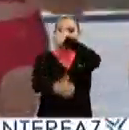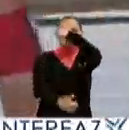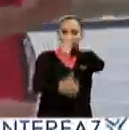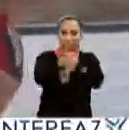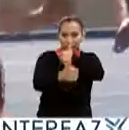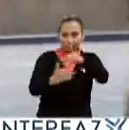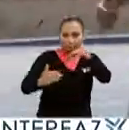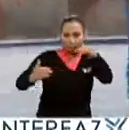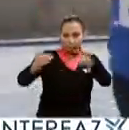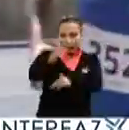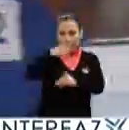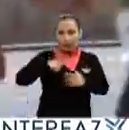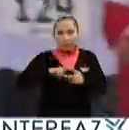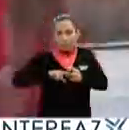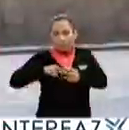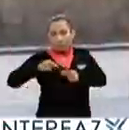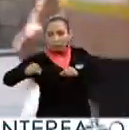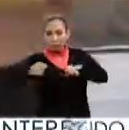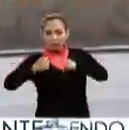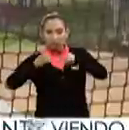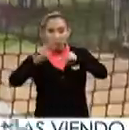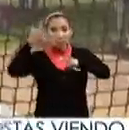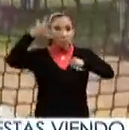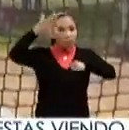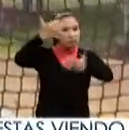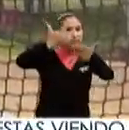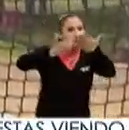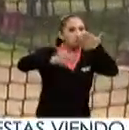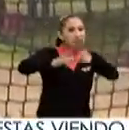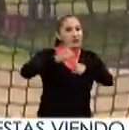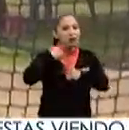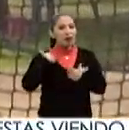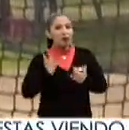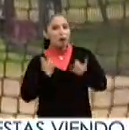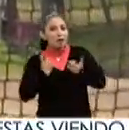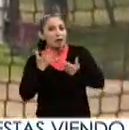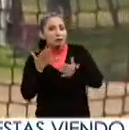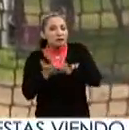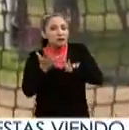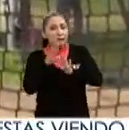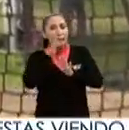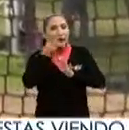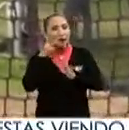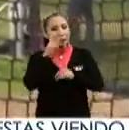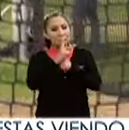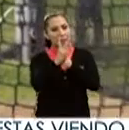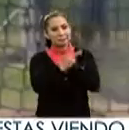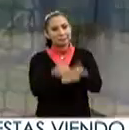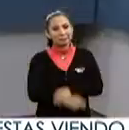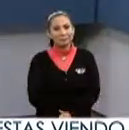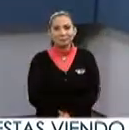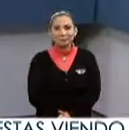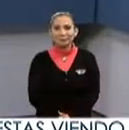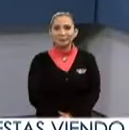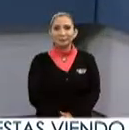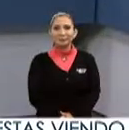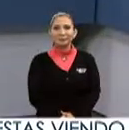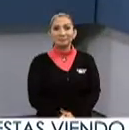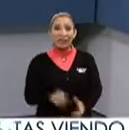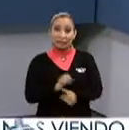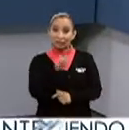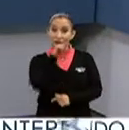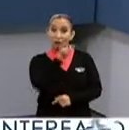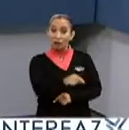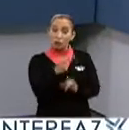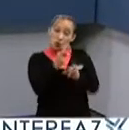competitividad, el nacimiento de fuertes promesas atléticas y la construcción de un mejor país. Entonces es